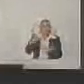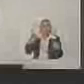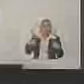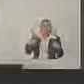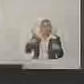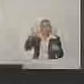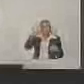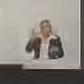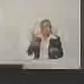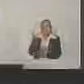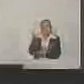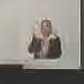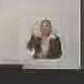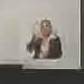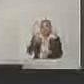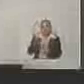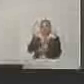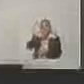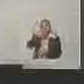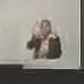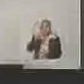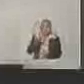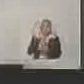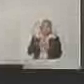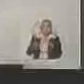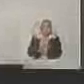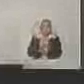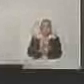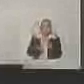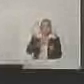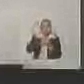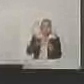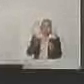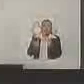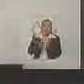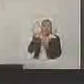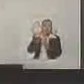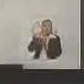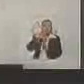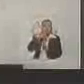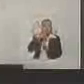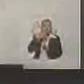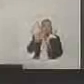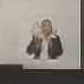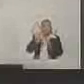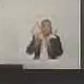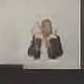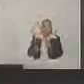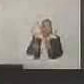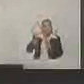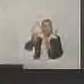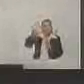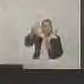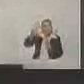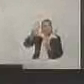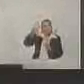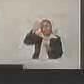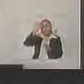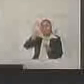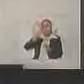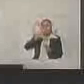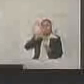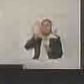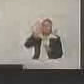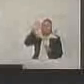que las cosas sean mejores, que podamos construir futuros dignos, que podamos tener pasados también dignos de